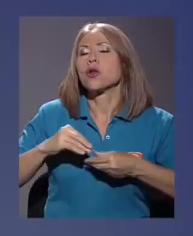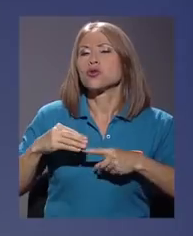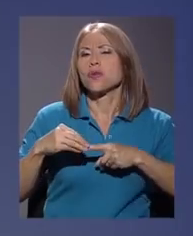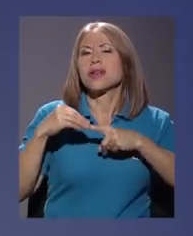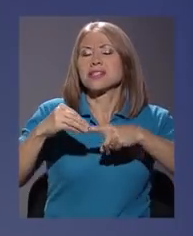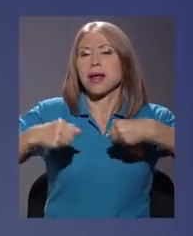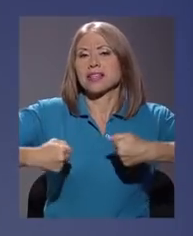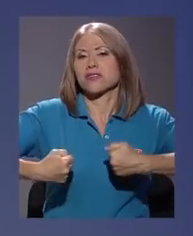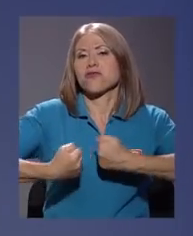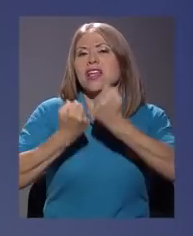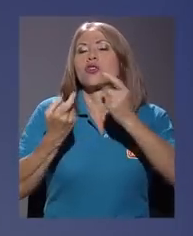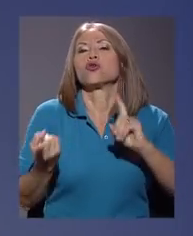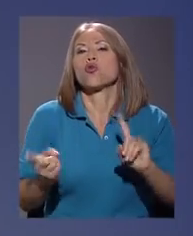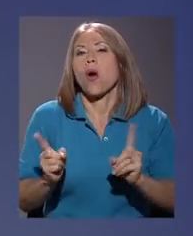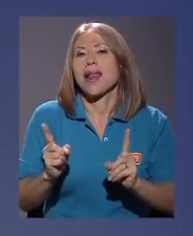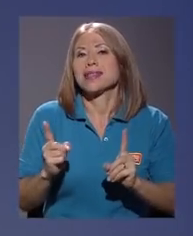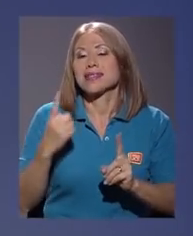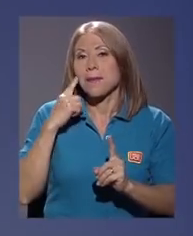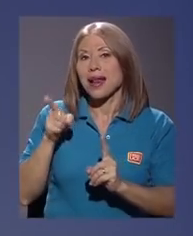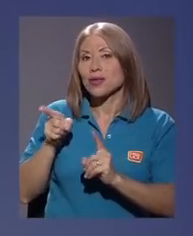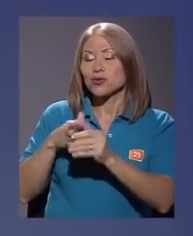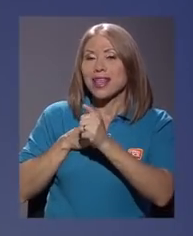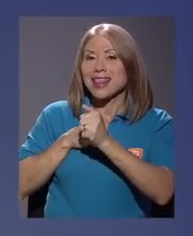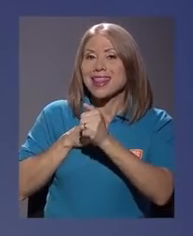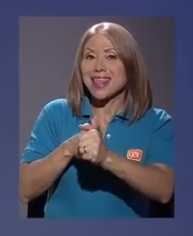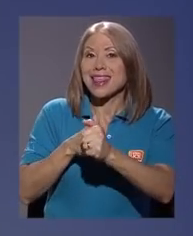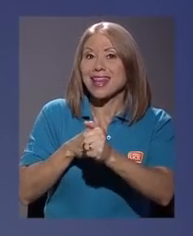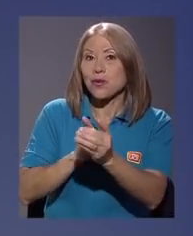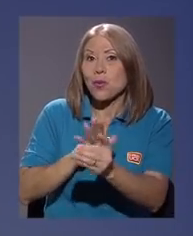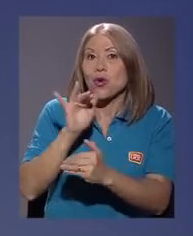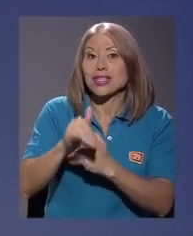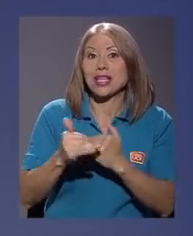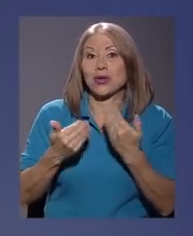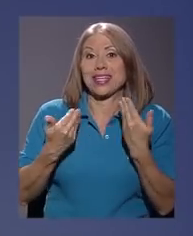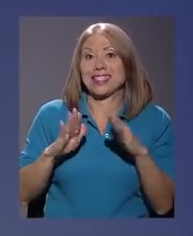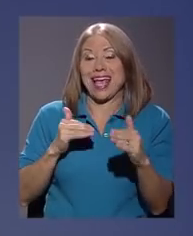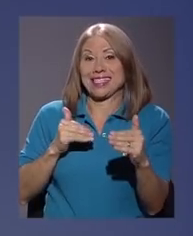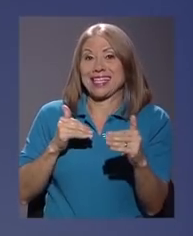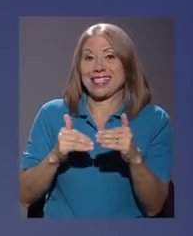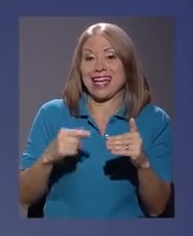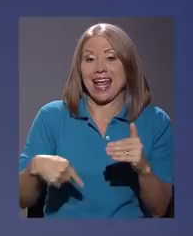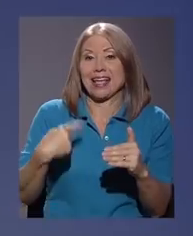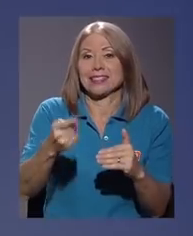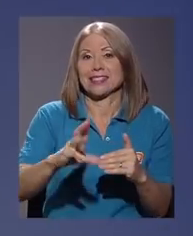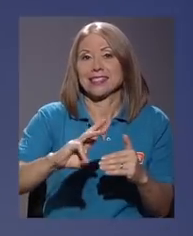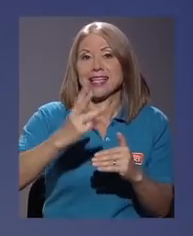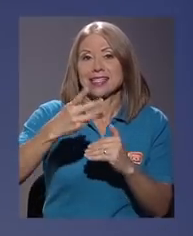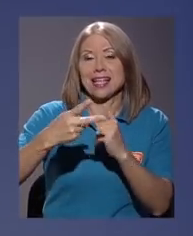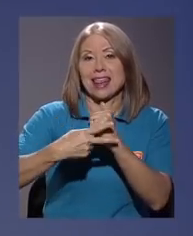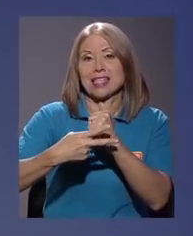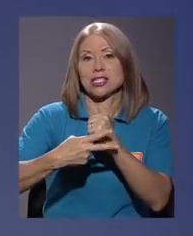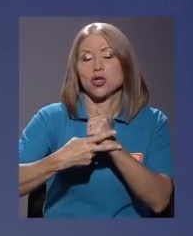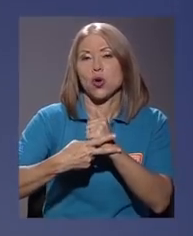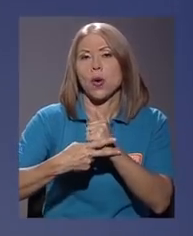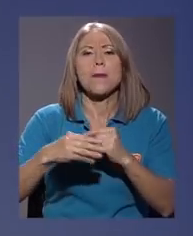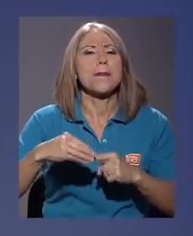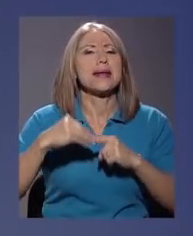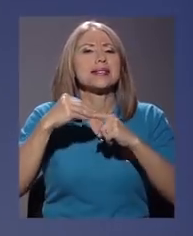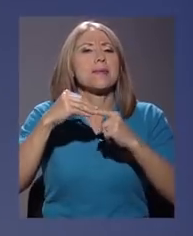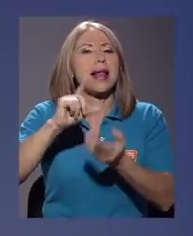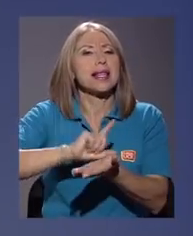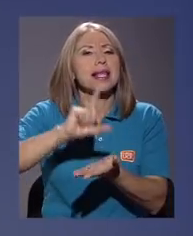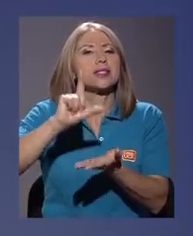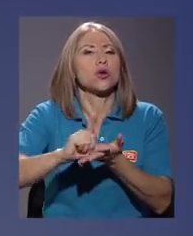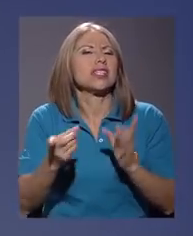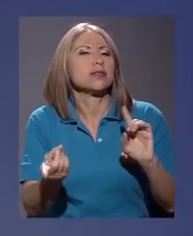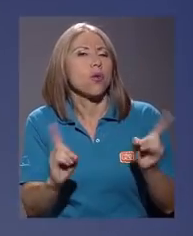para poder liderar un proyecto que ya se acerca a su sexta edición y cuáles son las principales lecciones aprendidas también y qué